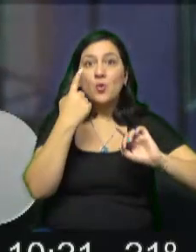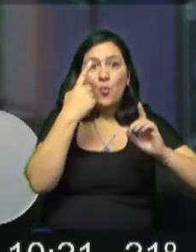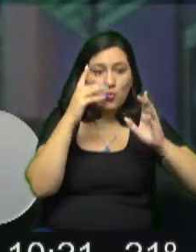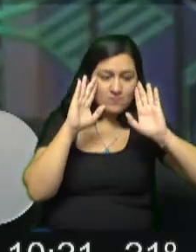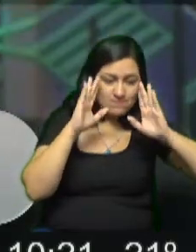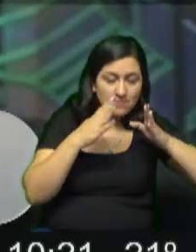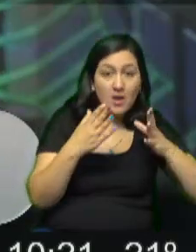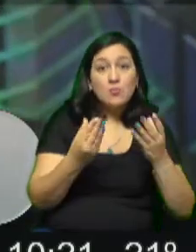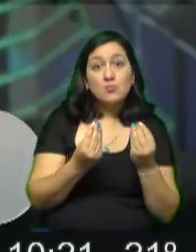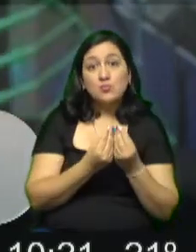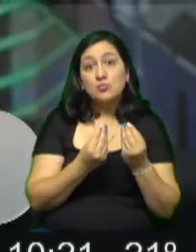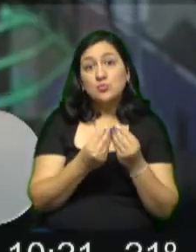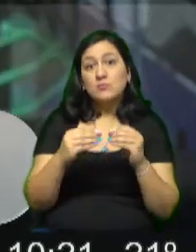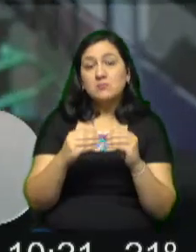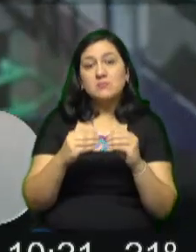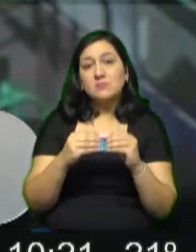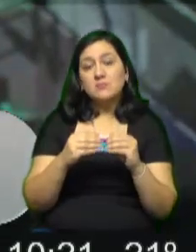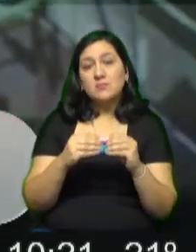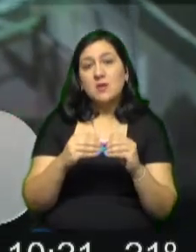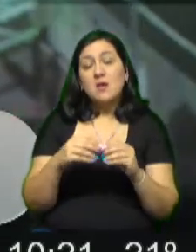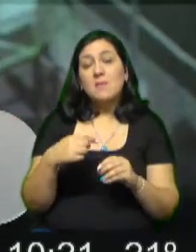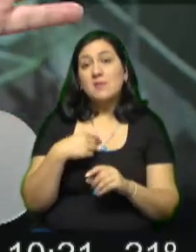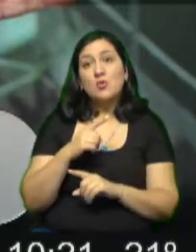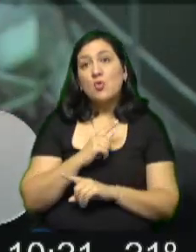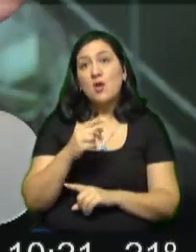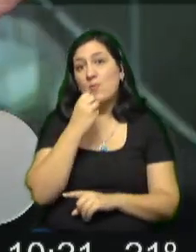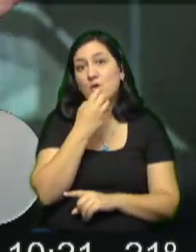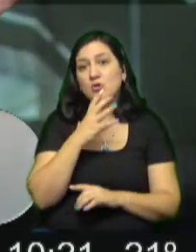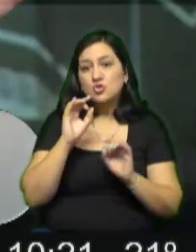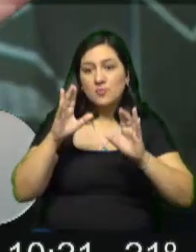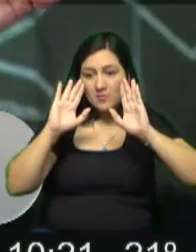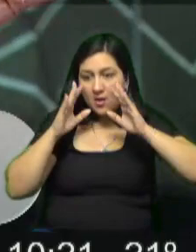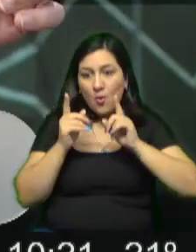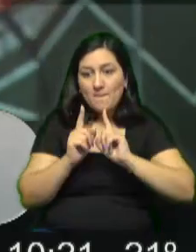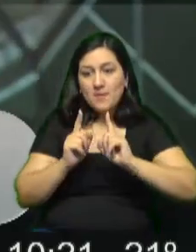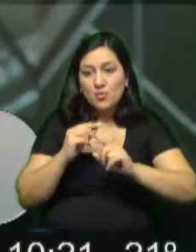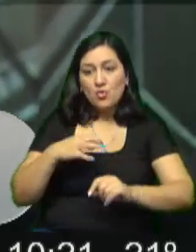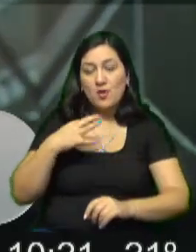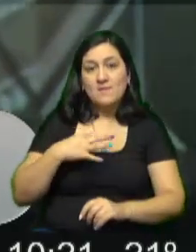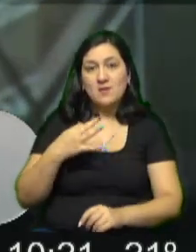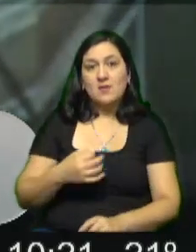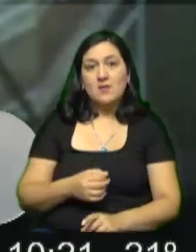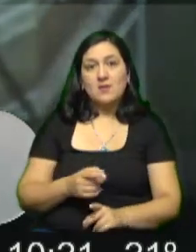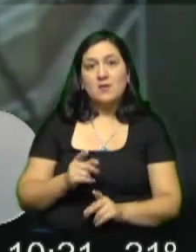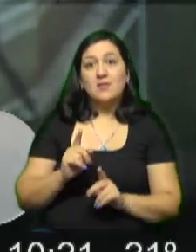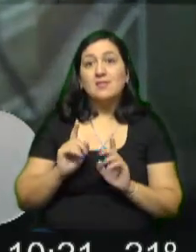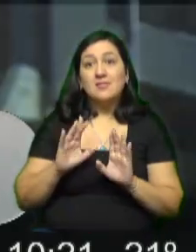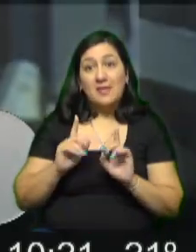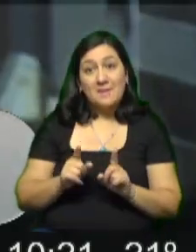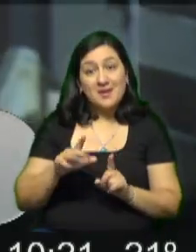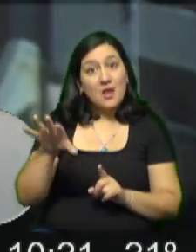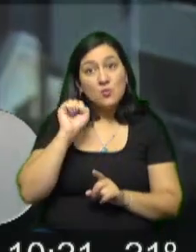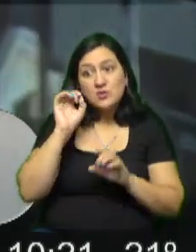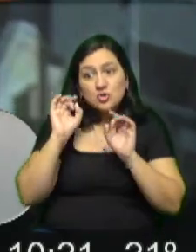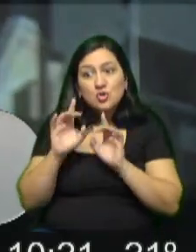muchos colegas hacen. No me parece el mejor camino que te dediques solo a eso toda la vida. Además, escuchan solo eso toda la